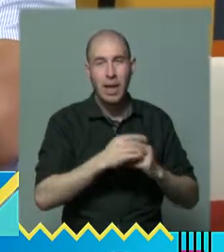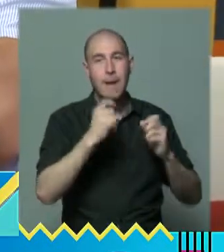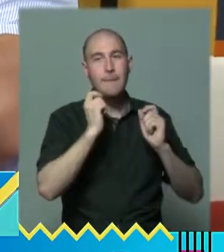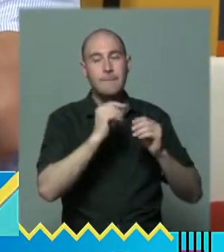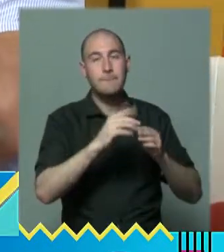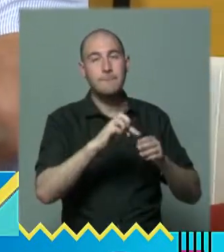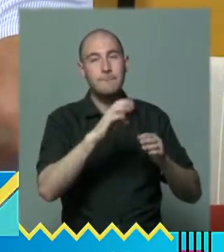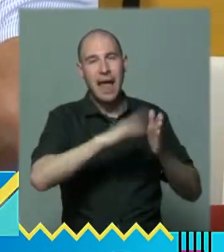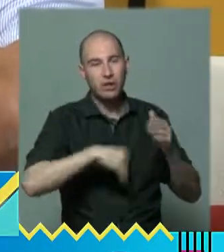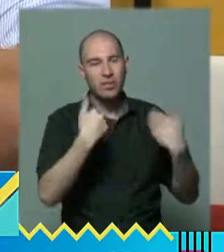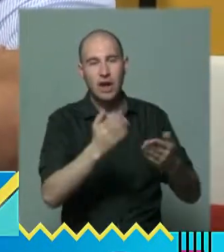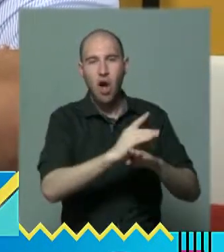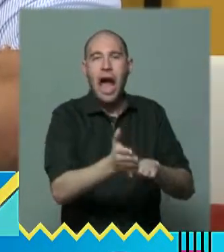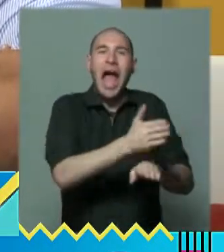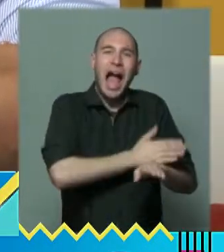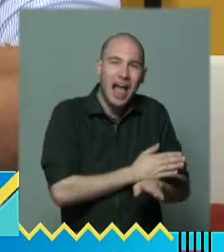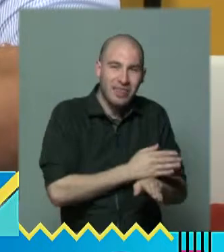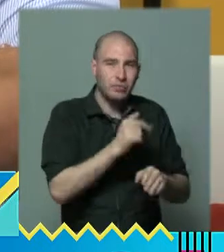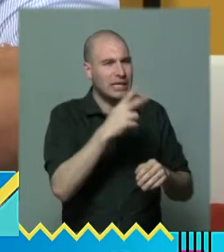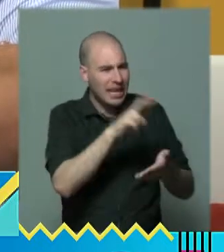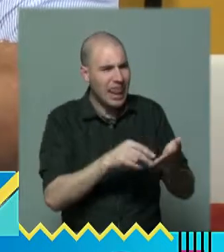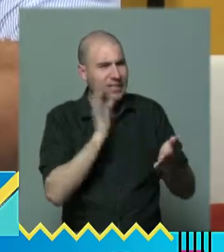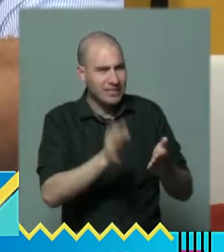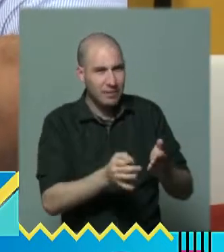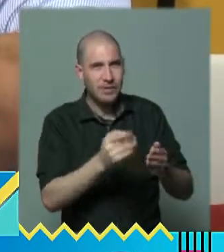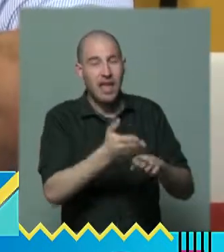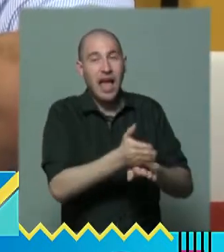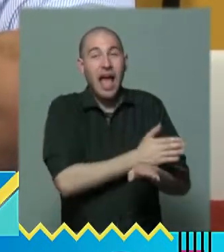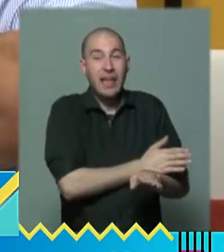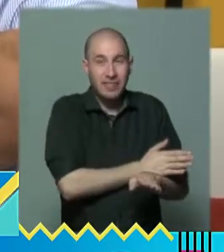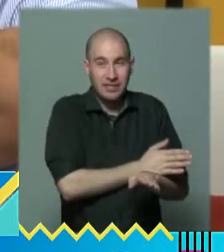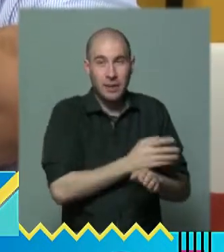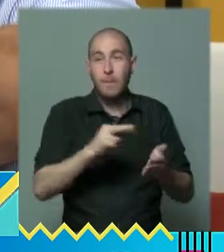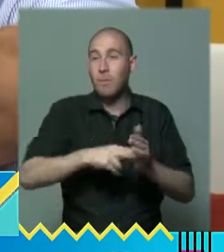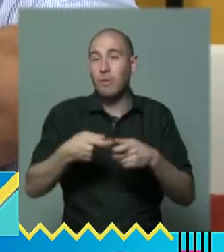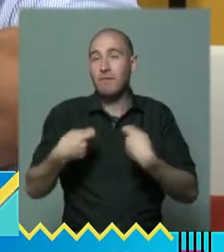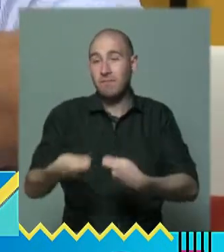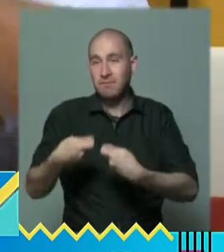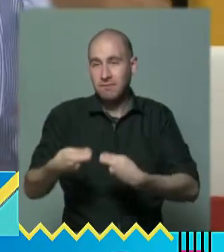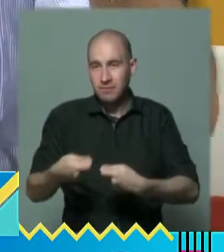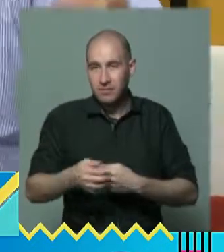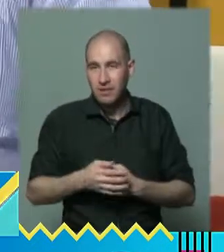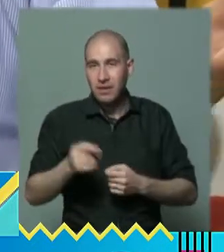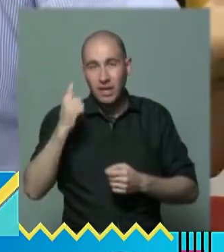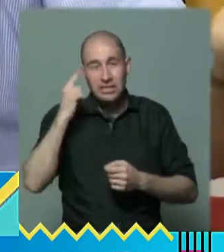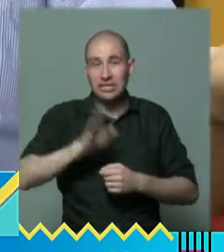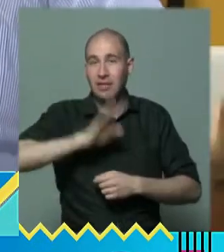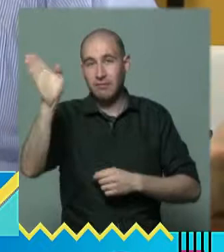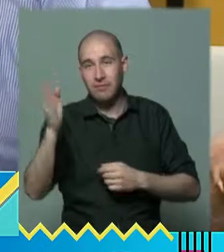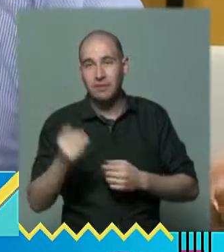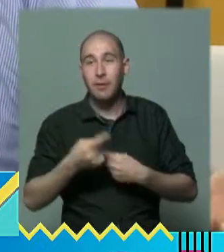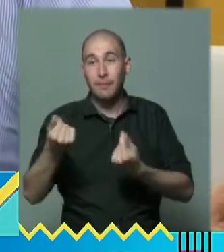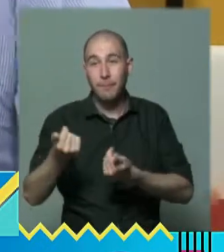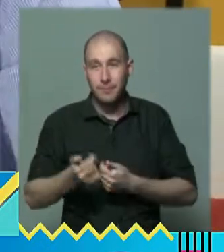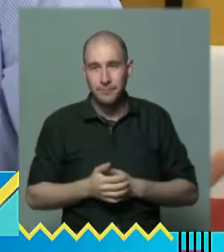está preadjudicado. Sepa leer, si no sabe leer. No. Está, bueno. El problema es el financiamiento, para eso fue Macri a China, va a ir por una